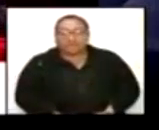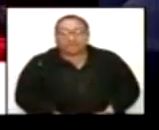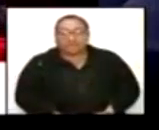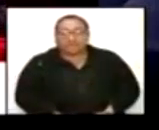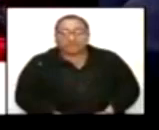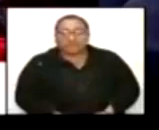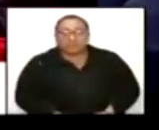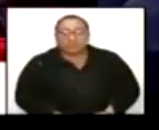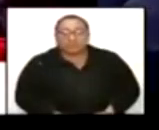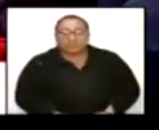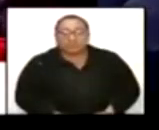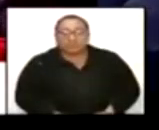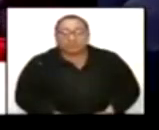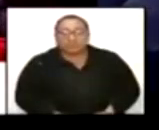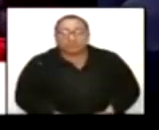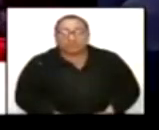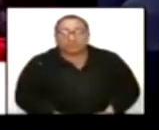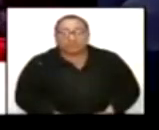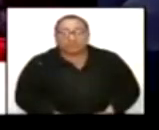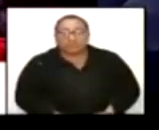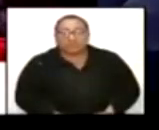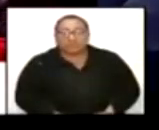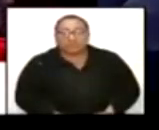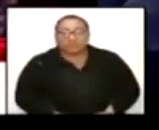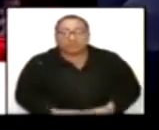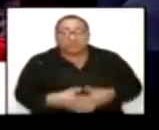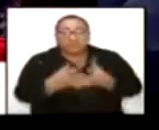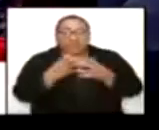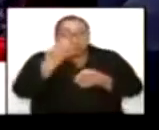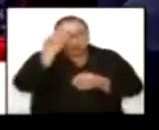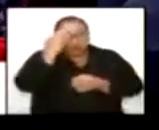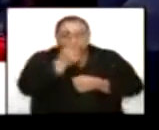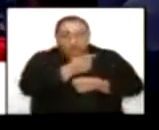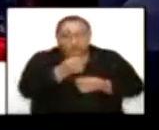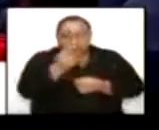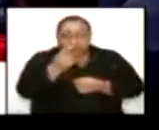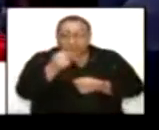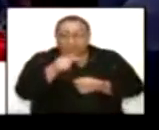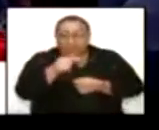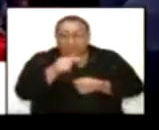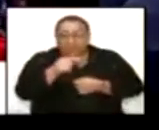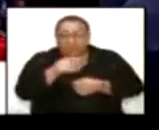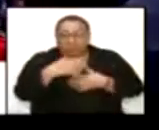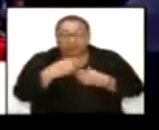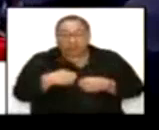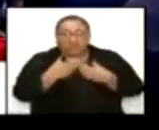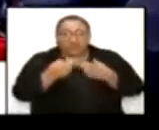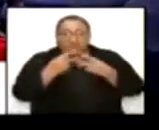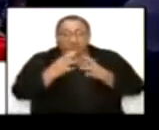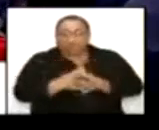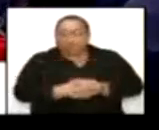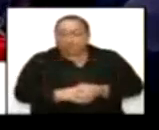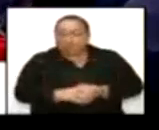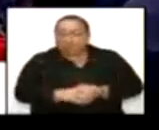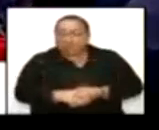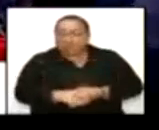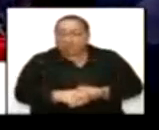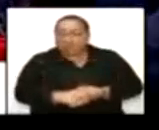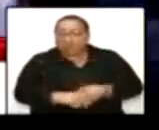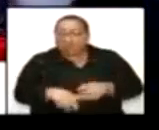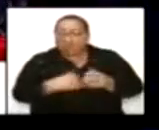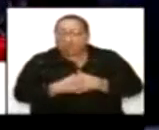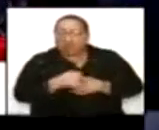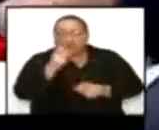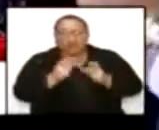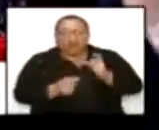Quiero saber exactamente si usted está capacitada para dar esa respuesta.